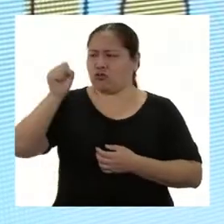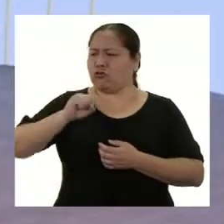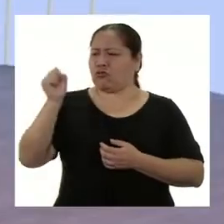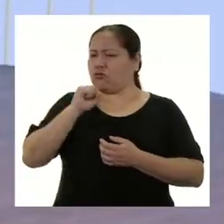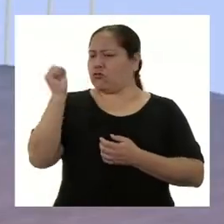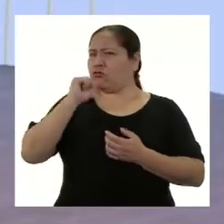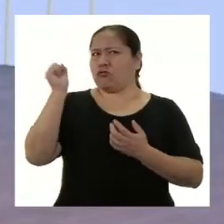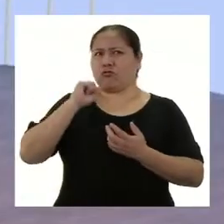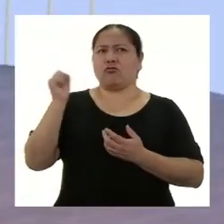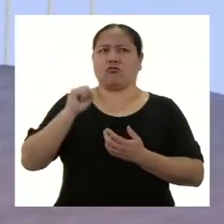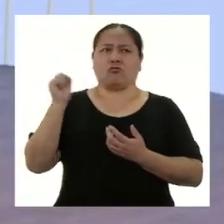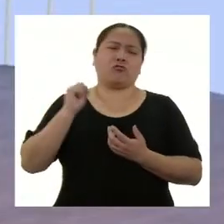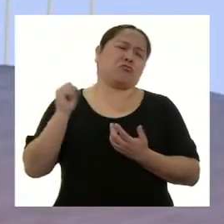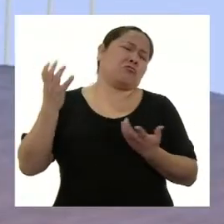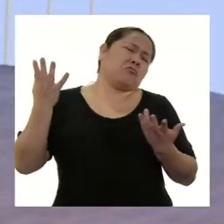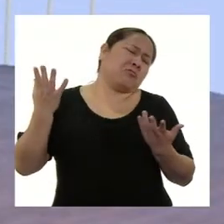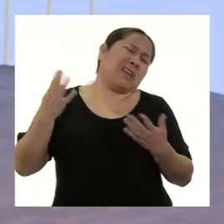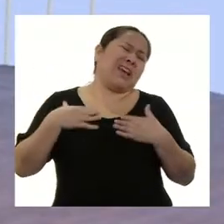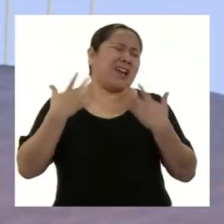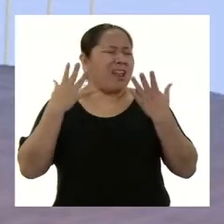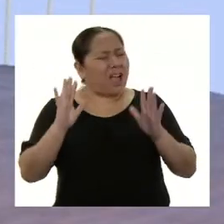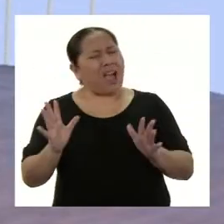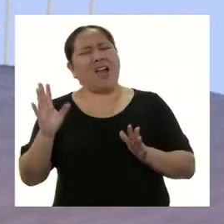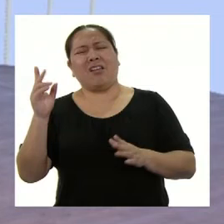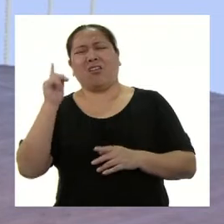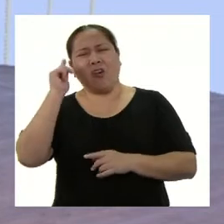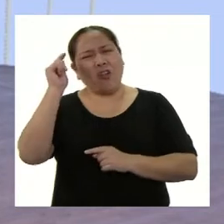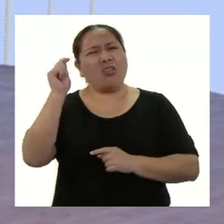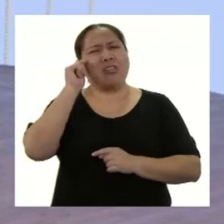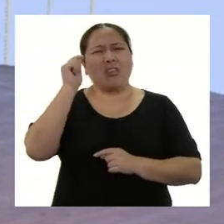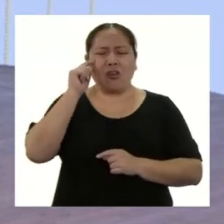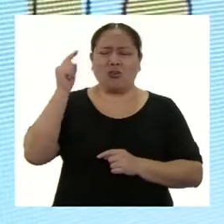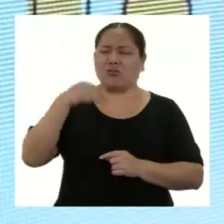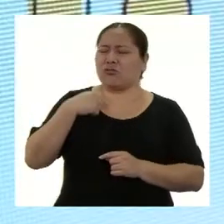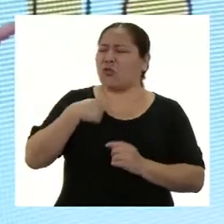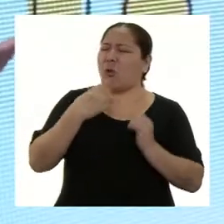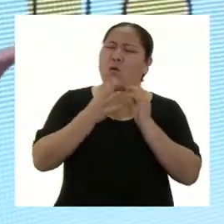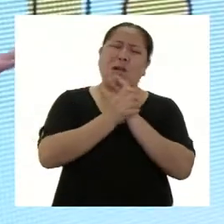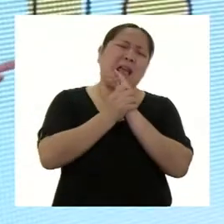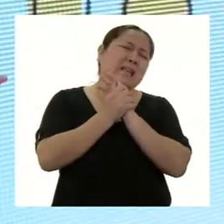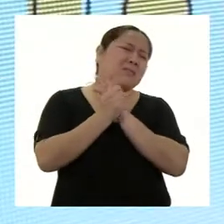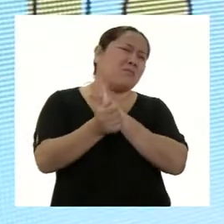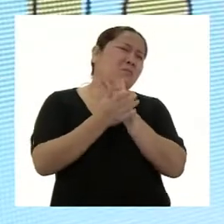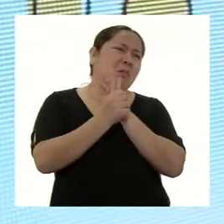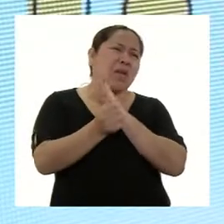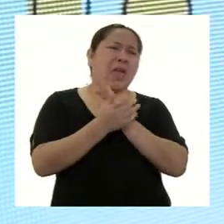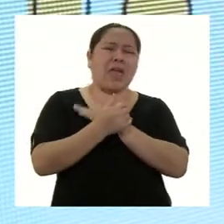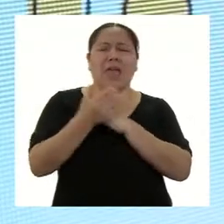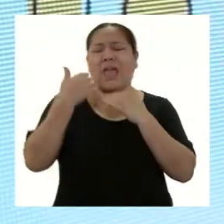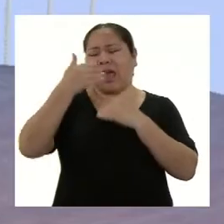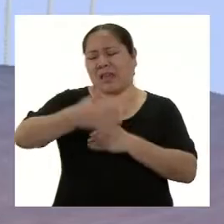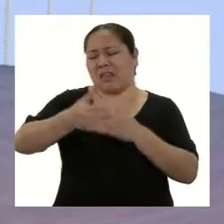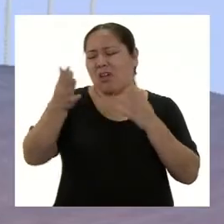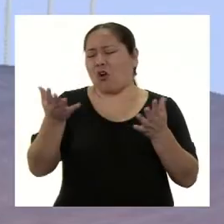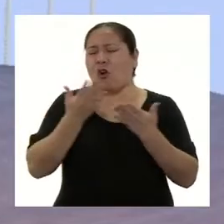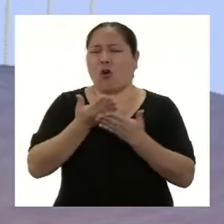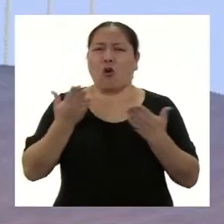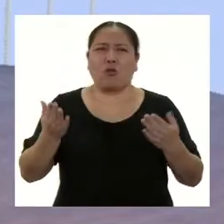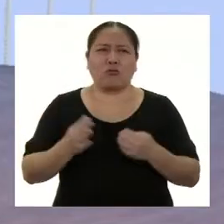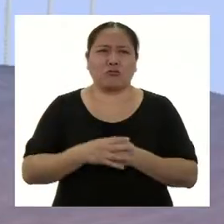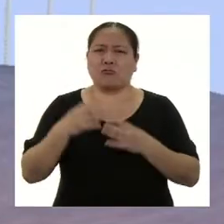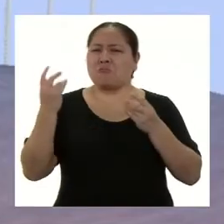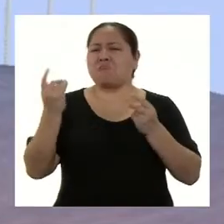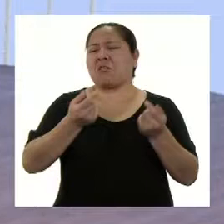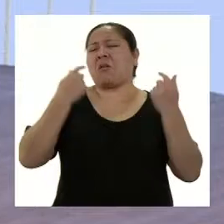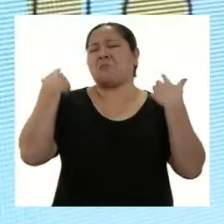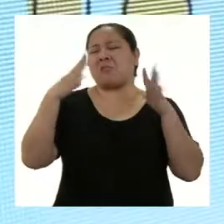dije: por supuesto que sí, tío. Ahora yo soy una experta haciendo objetos tridimensionales. La rompo.